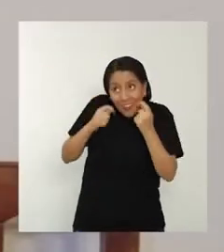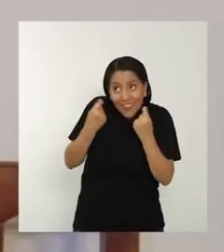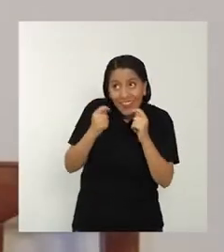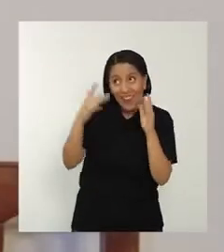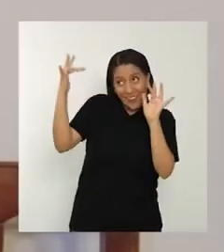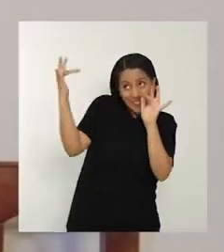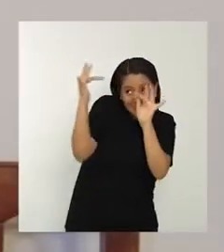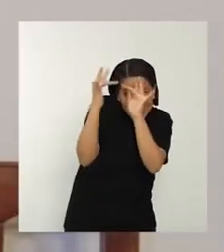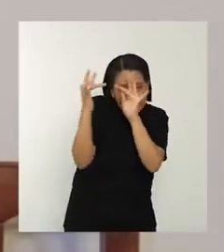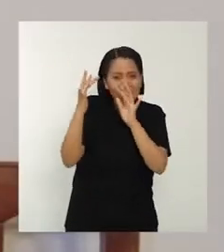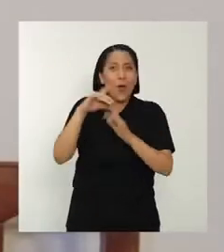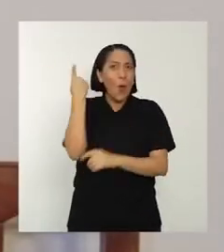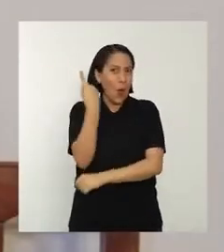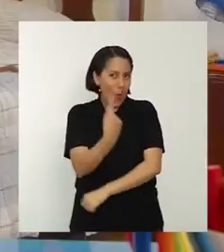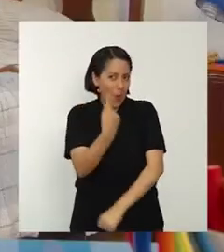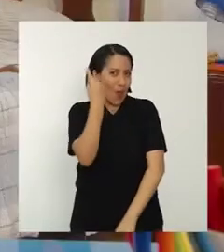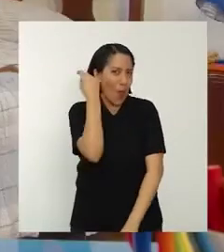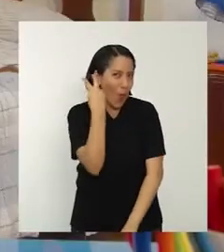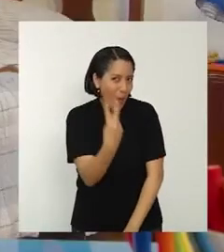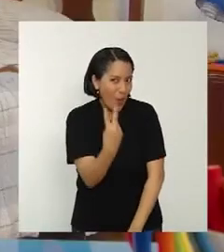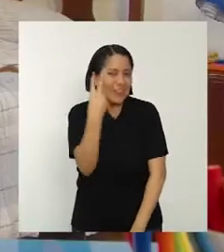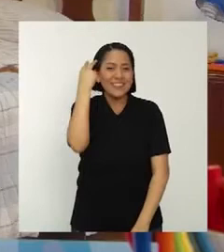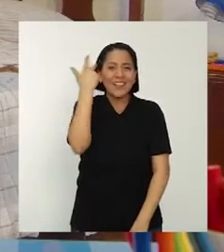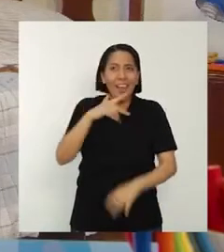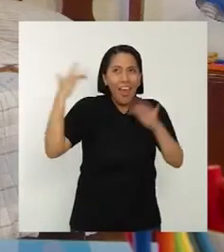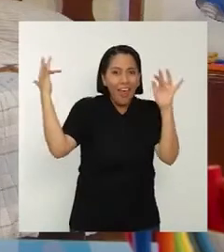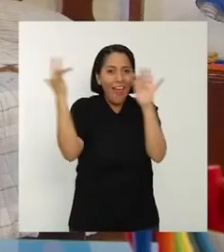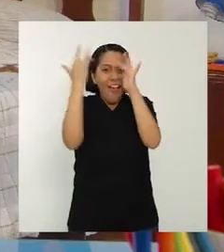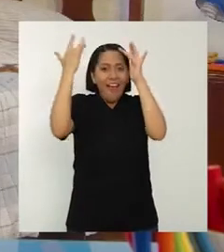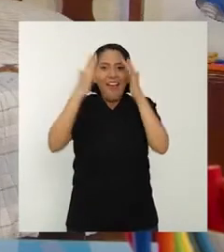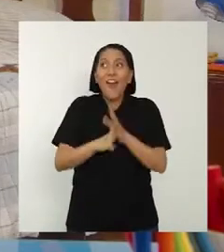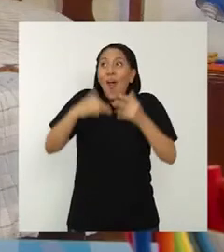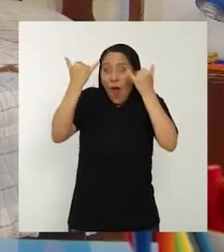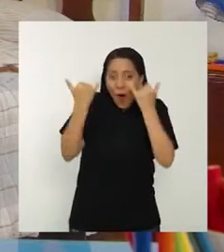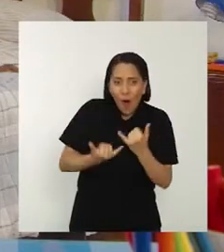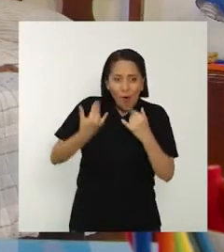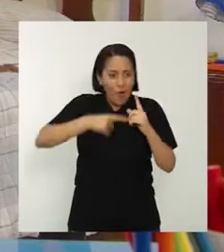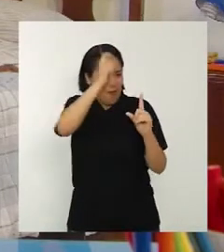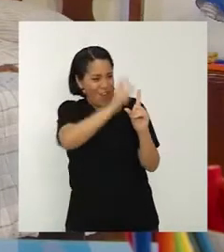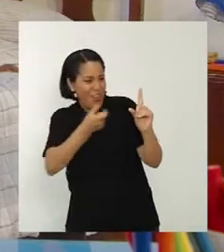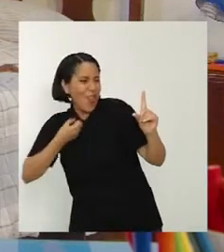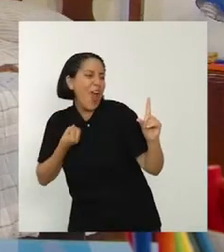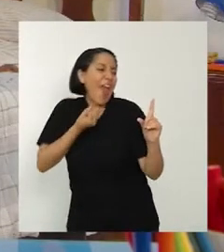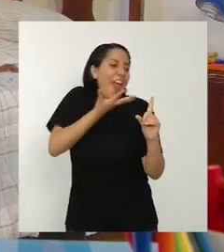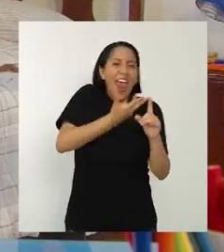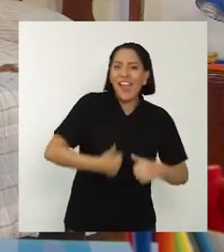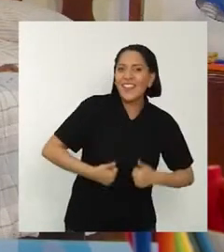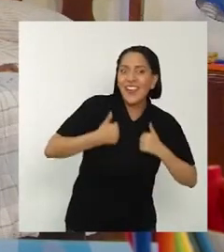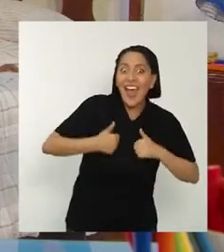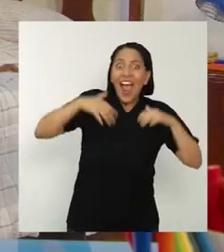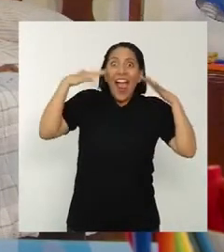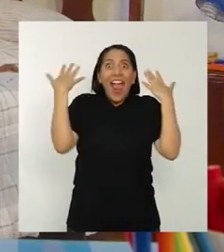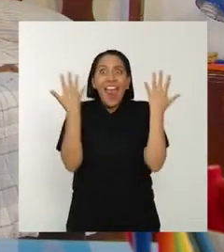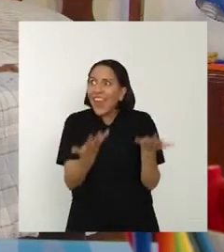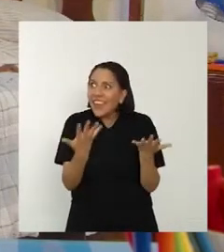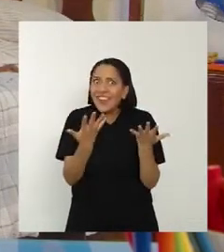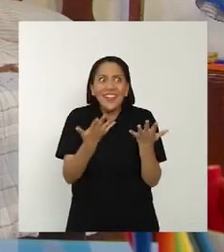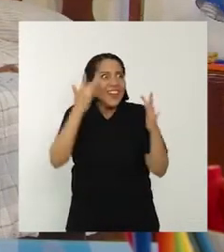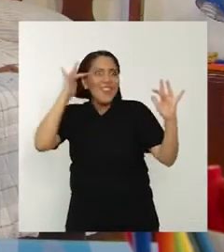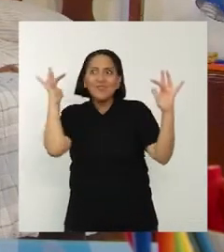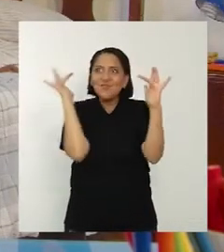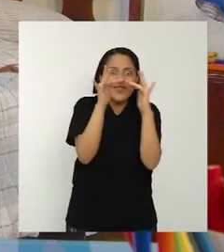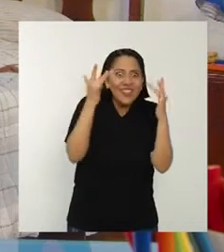Pero trataremos a la cuenta de 3. 1, 2, 3. Hoy vamos a darle vida a nuestros